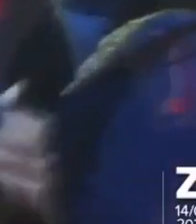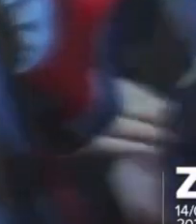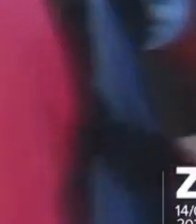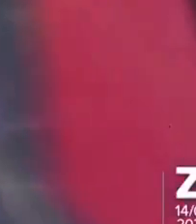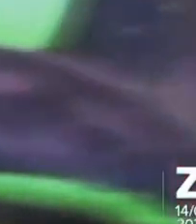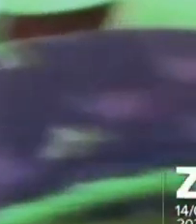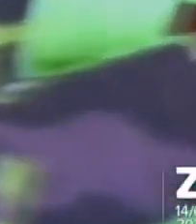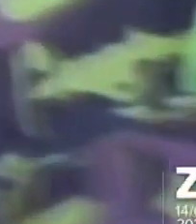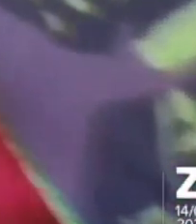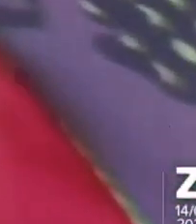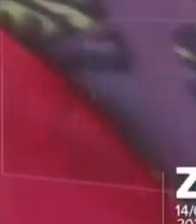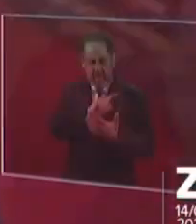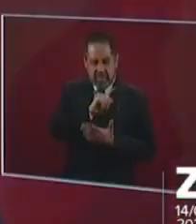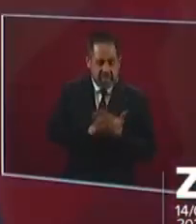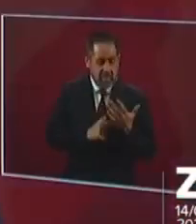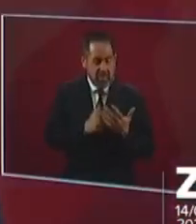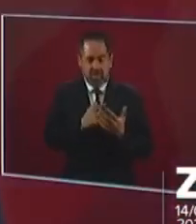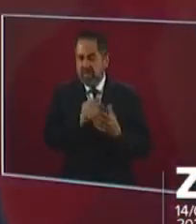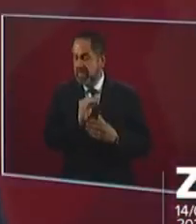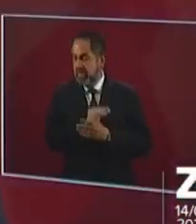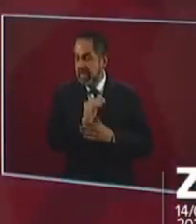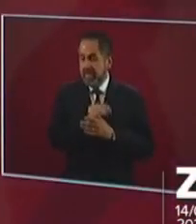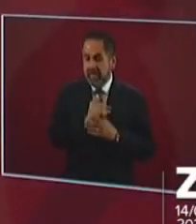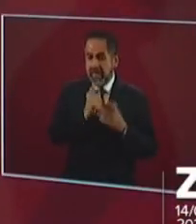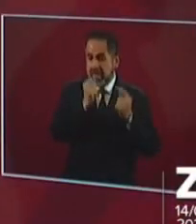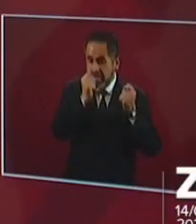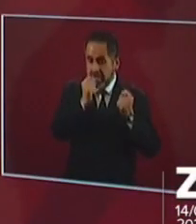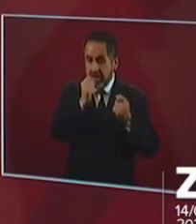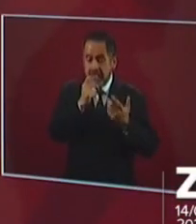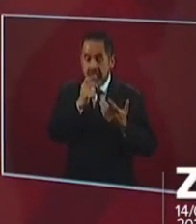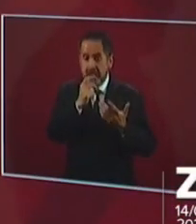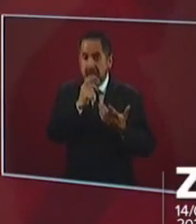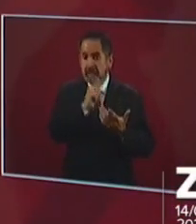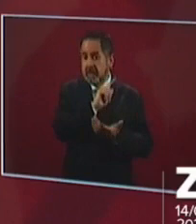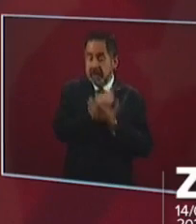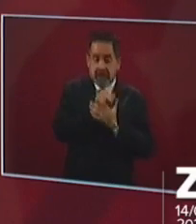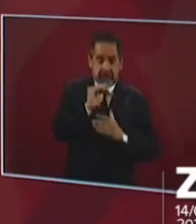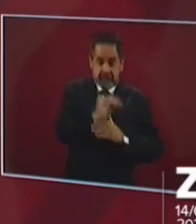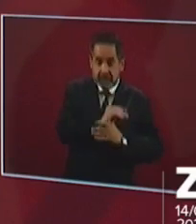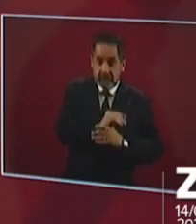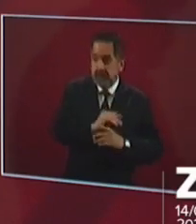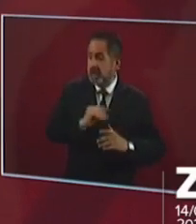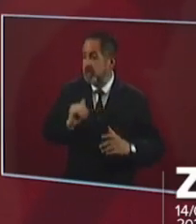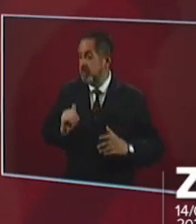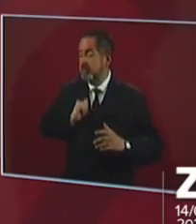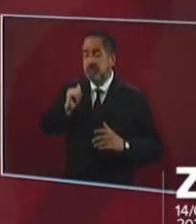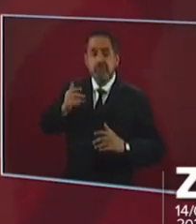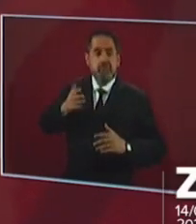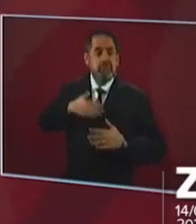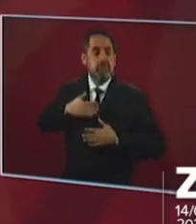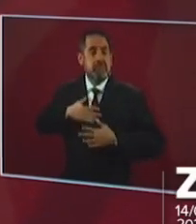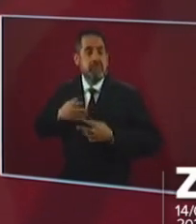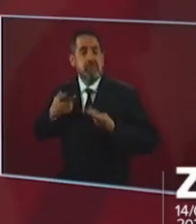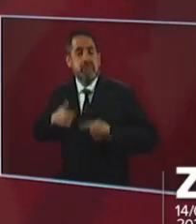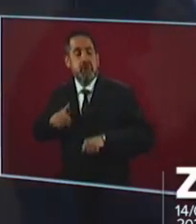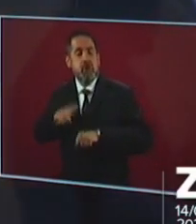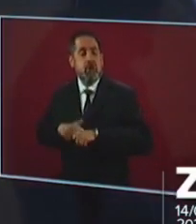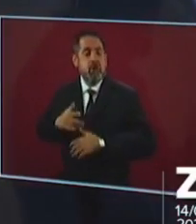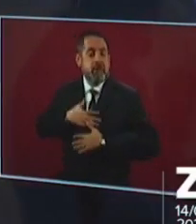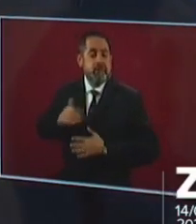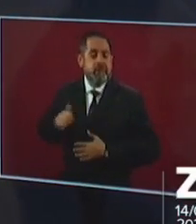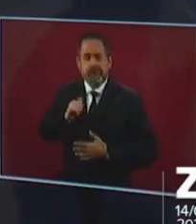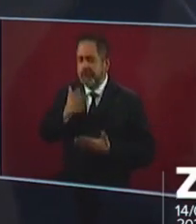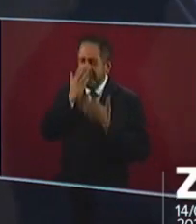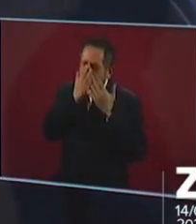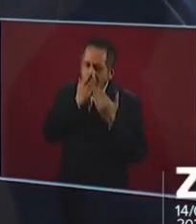En la conferencia mañanera de este viernes, el presidente López Obrador confirmó que se avanza en el despliegue y fortalecimiento de la Guardia Nacional en todo el país. Este fin de semana